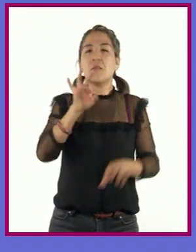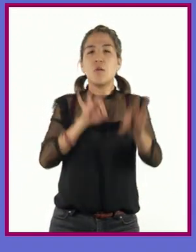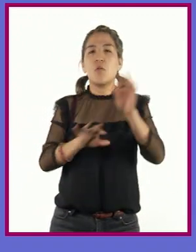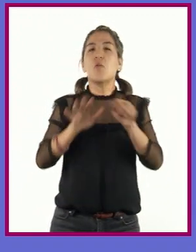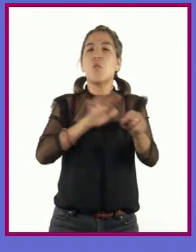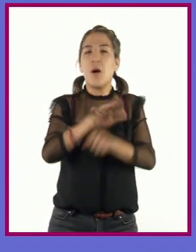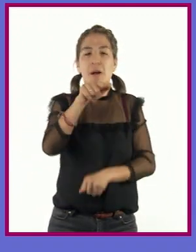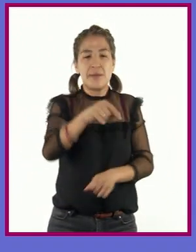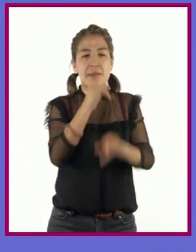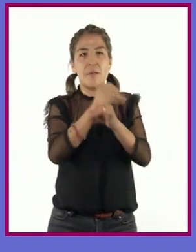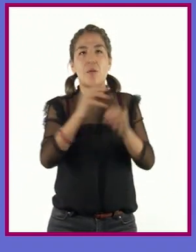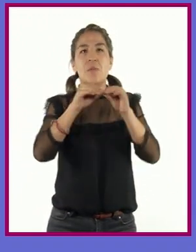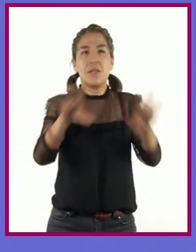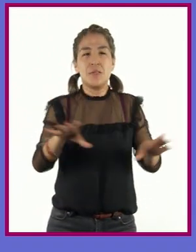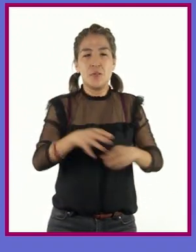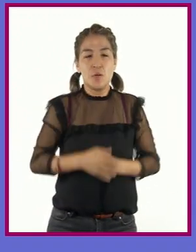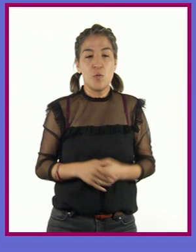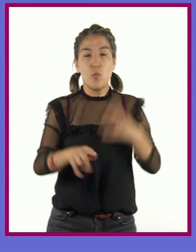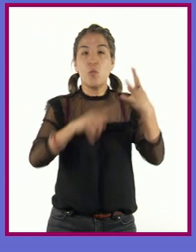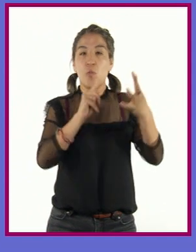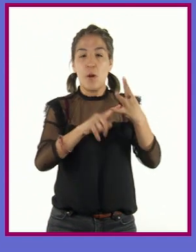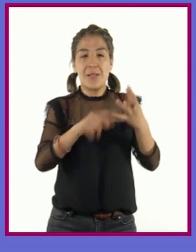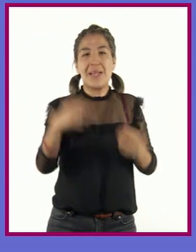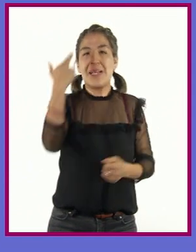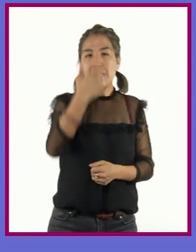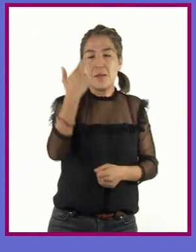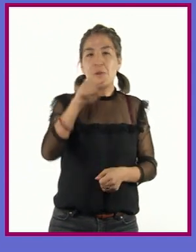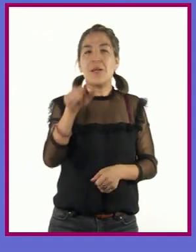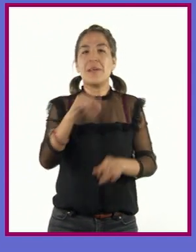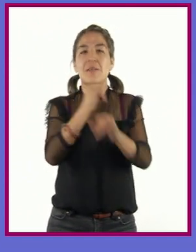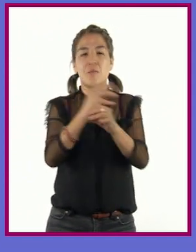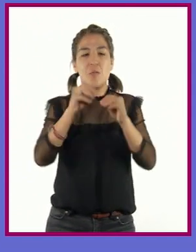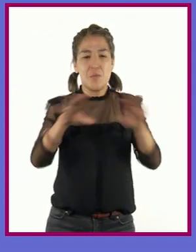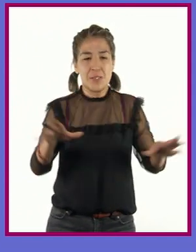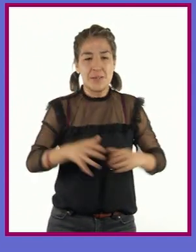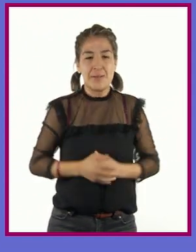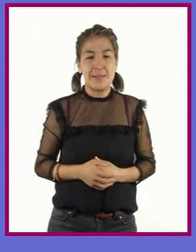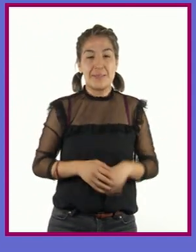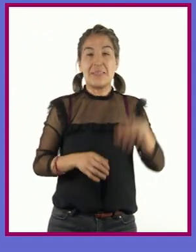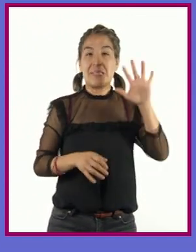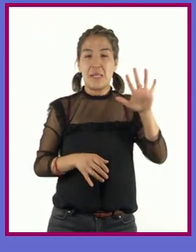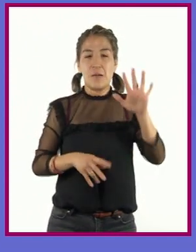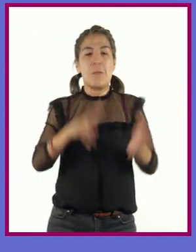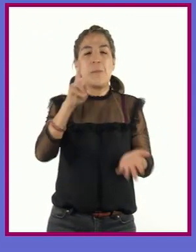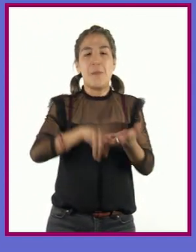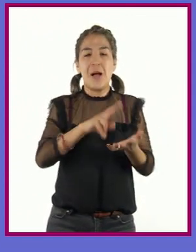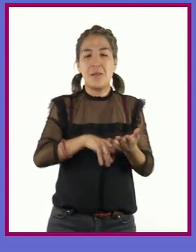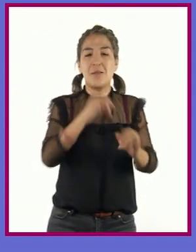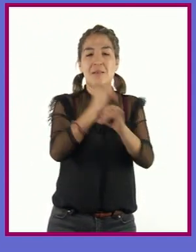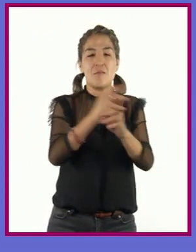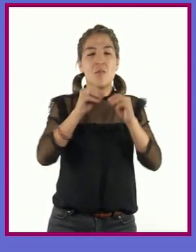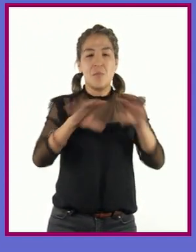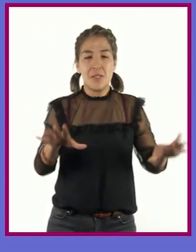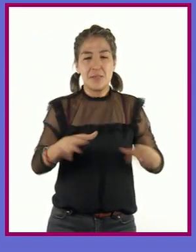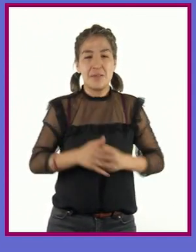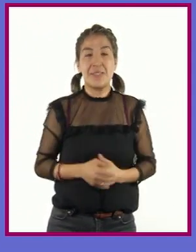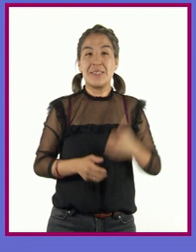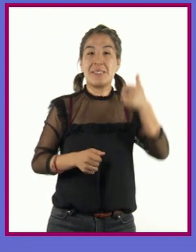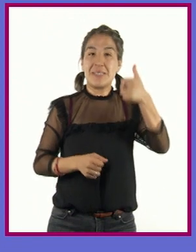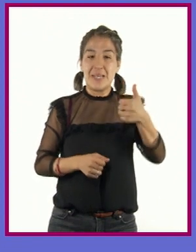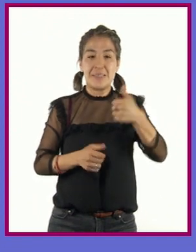fuentes de información. 4. Revisión de la información. 5. Valoración de la información.